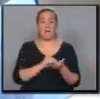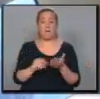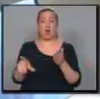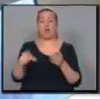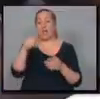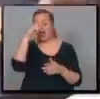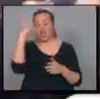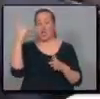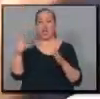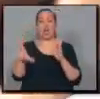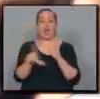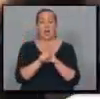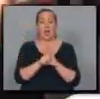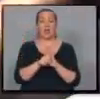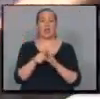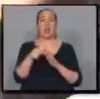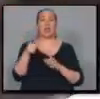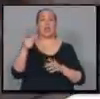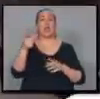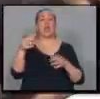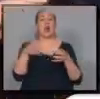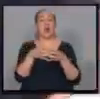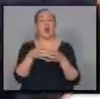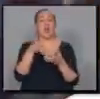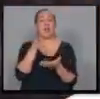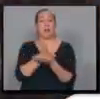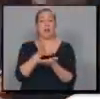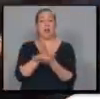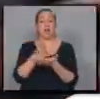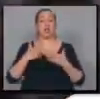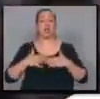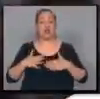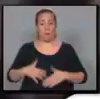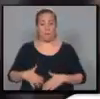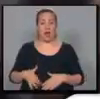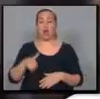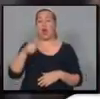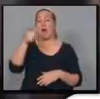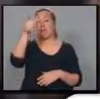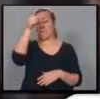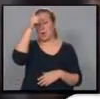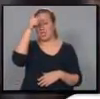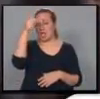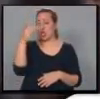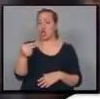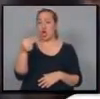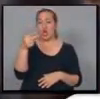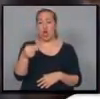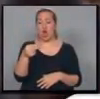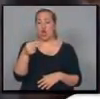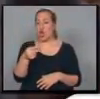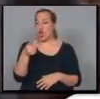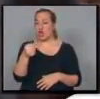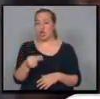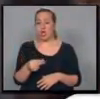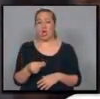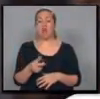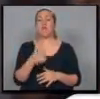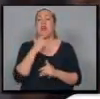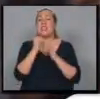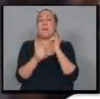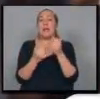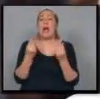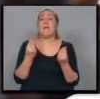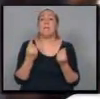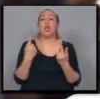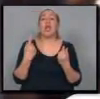legisladores provinciales, integrantes de organismos de derechos humanos. La policía se negaba con argumentos poco sólidos o